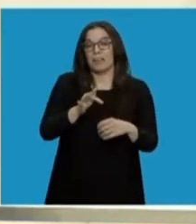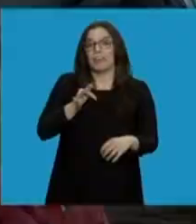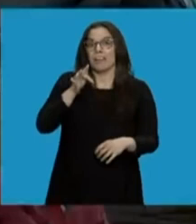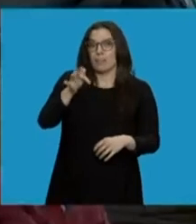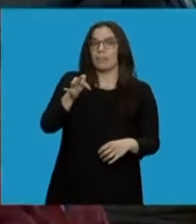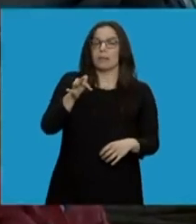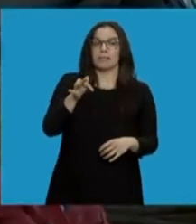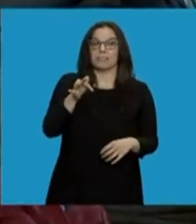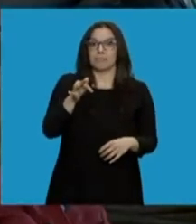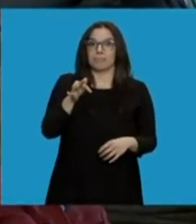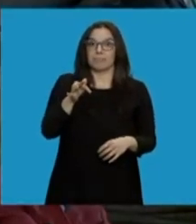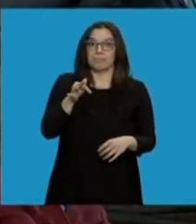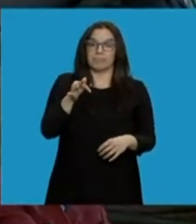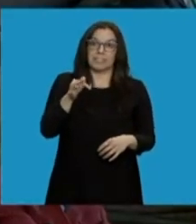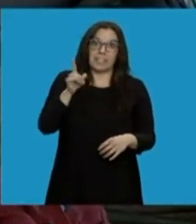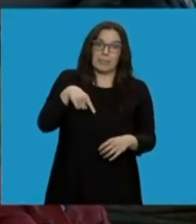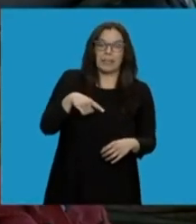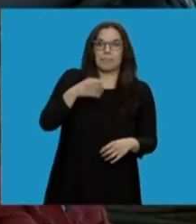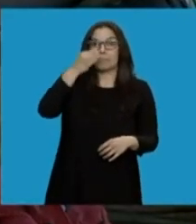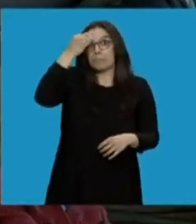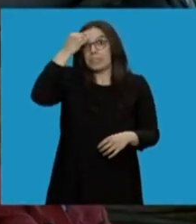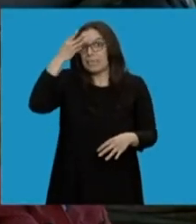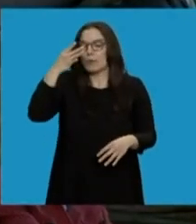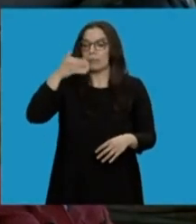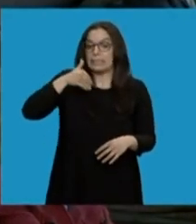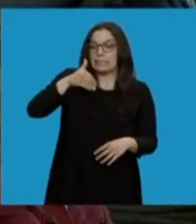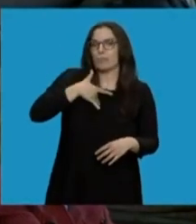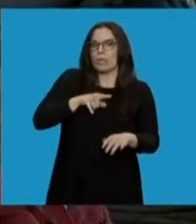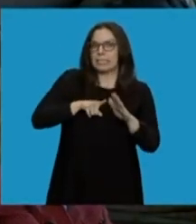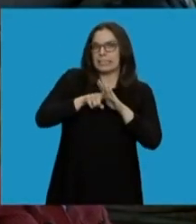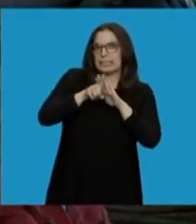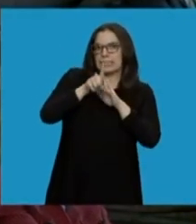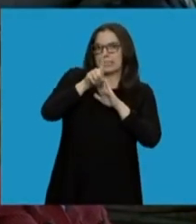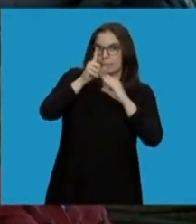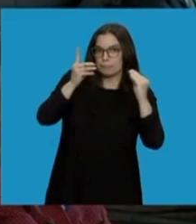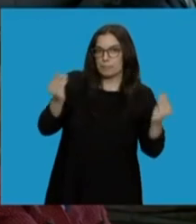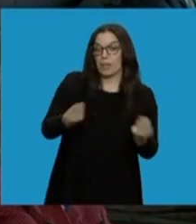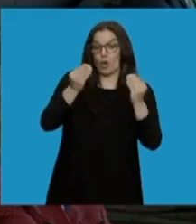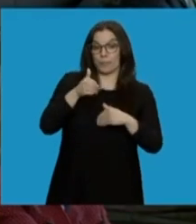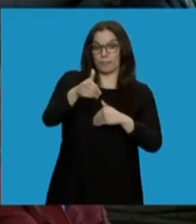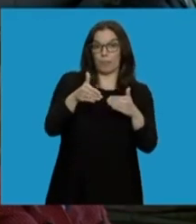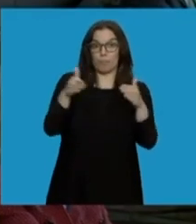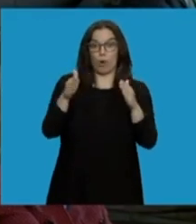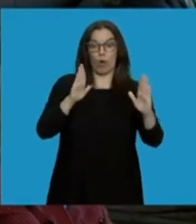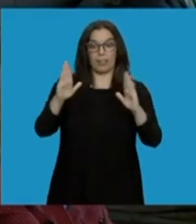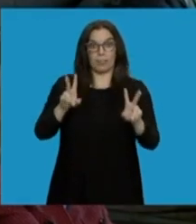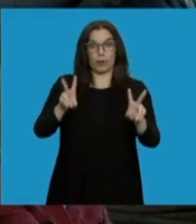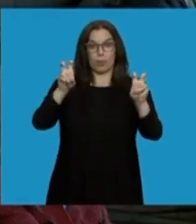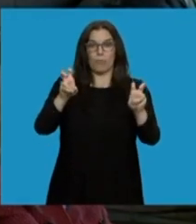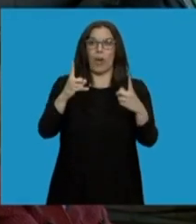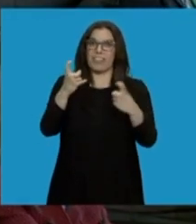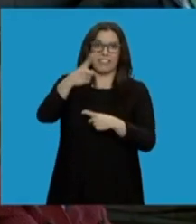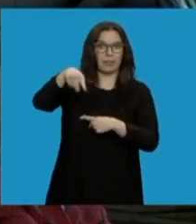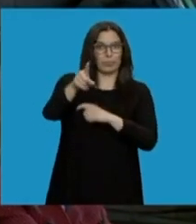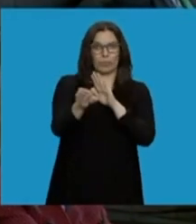unas fundadas perspectivas de recuperación y en esta nueva etapa os seguiremos